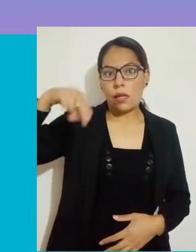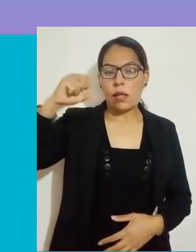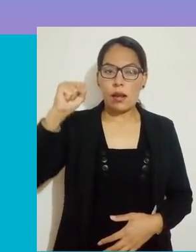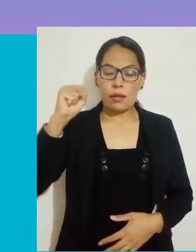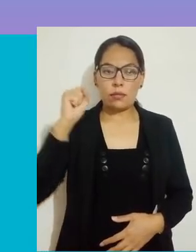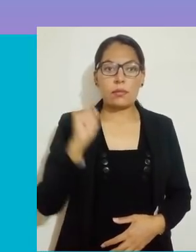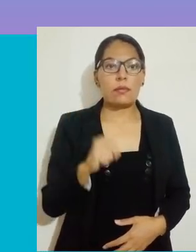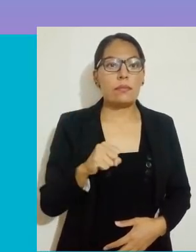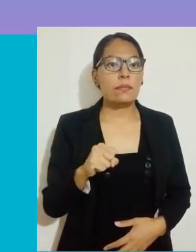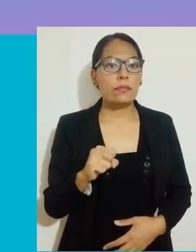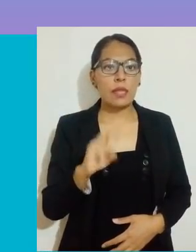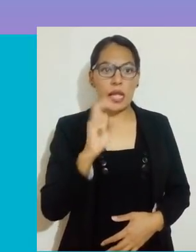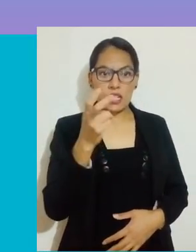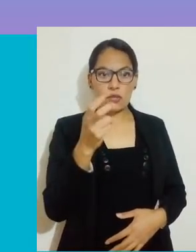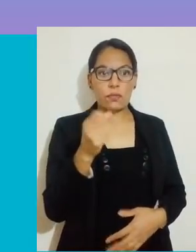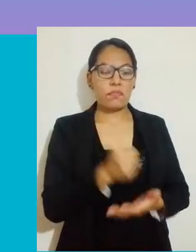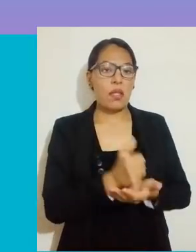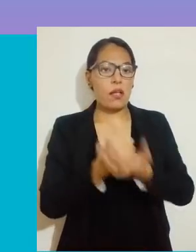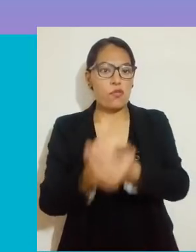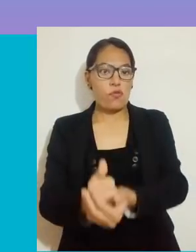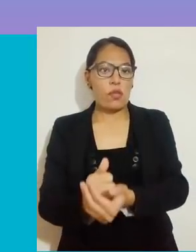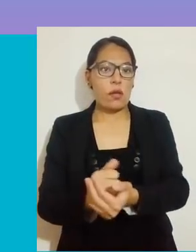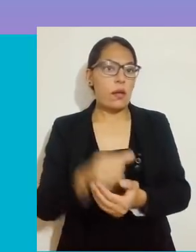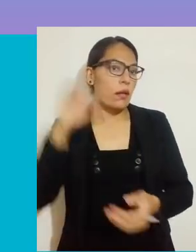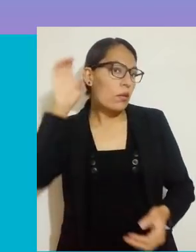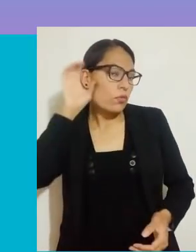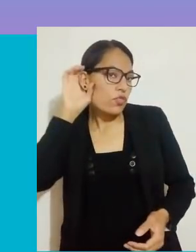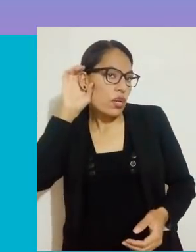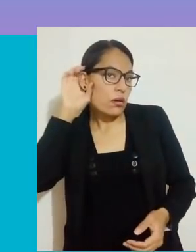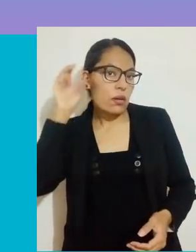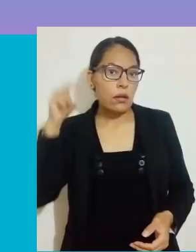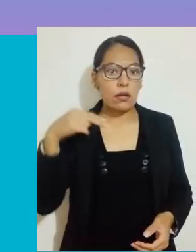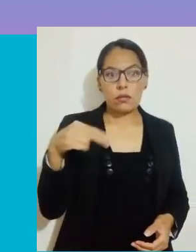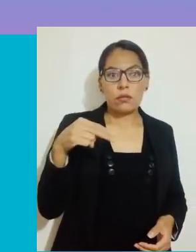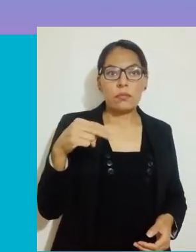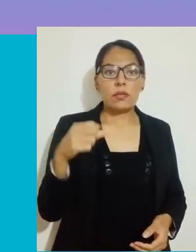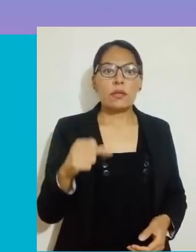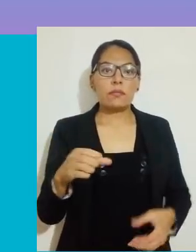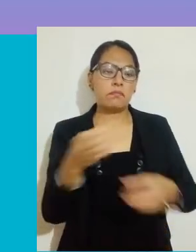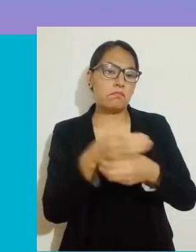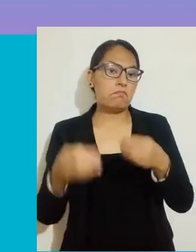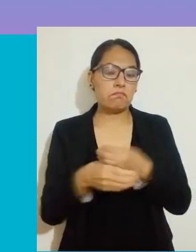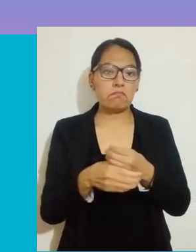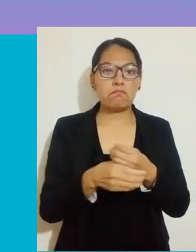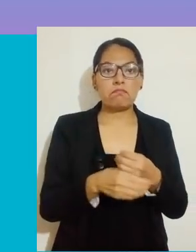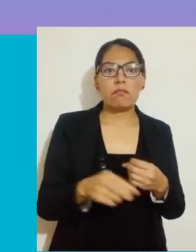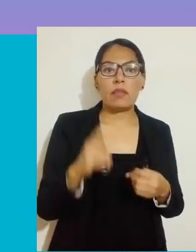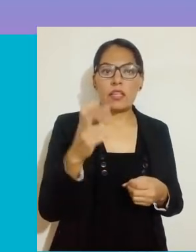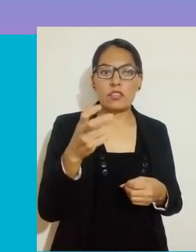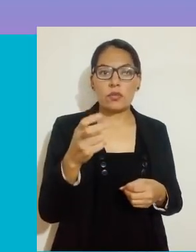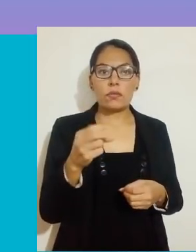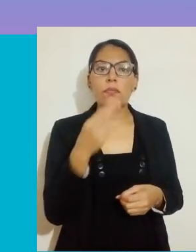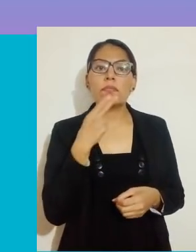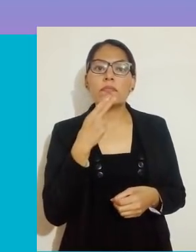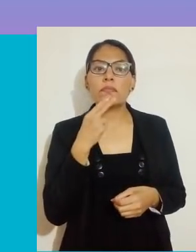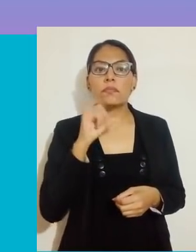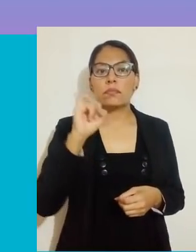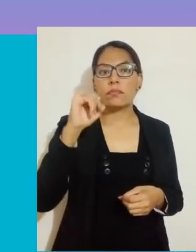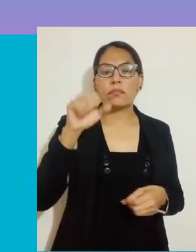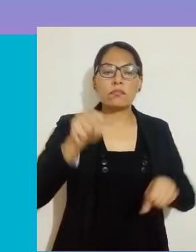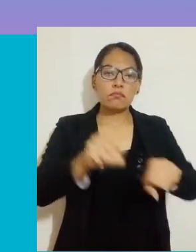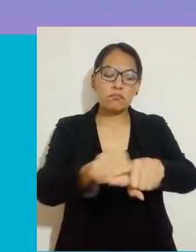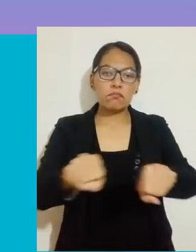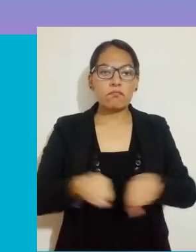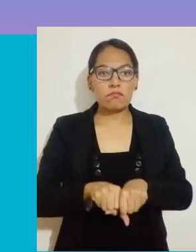a escuchar a los niños las etiquetas de los objetos, lo que puede ser súper útil en el aula